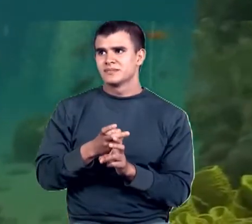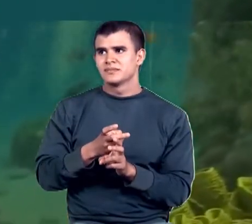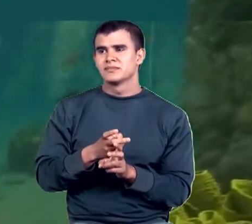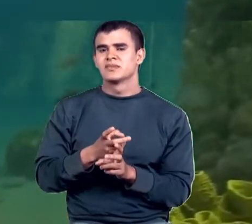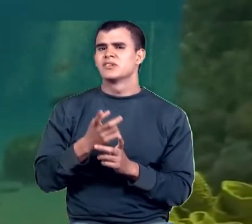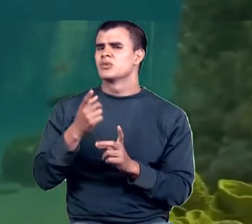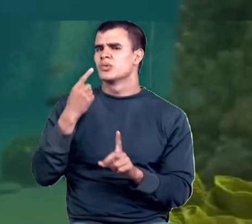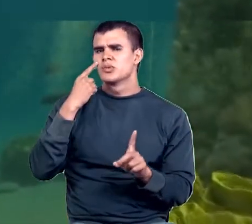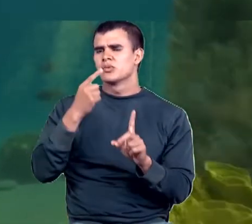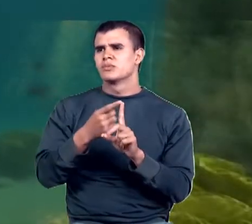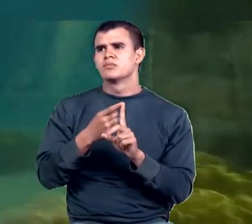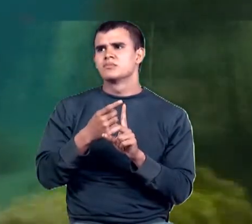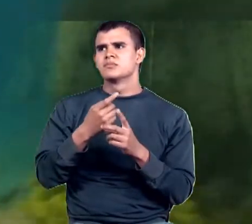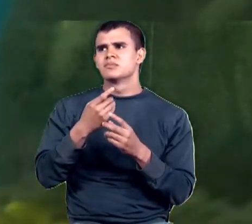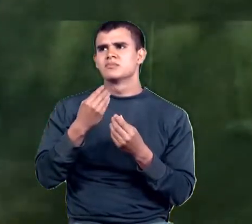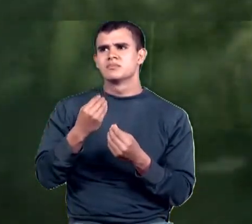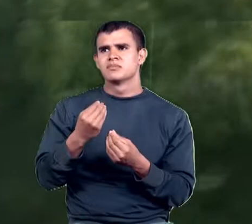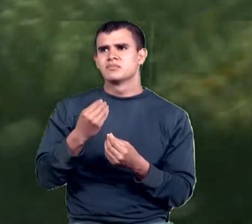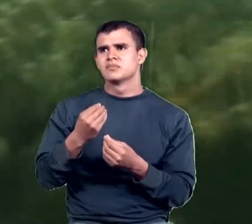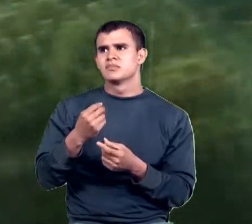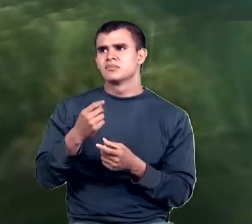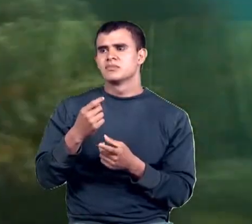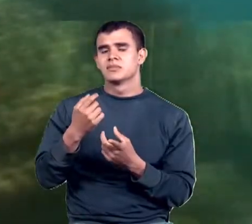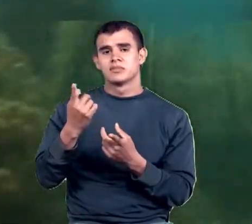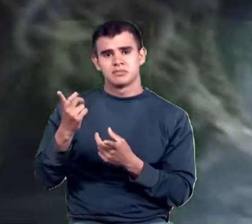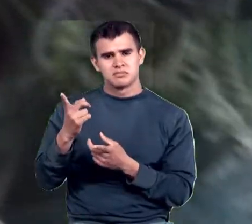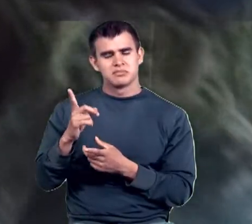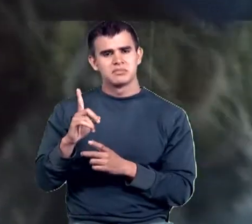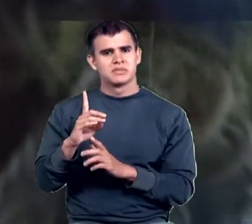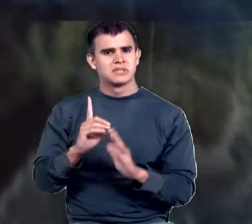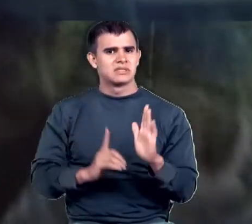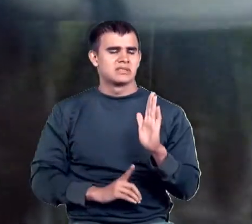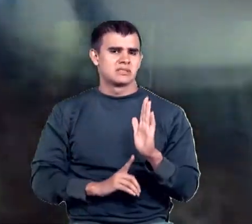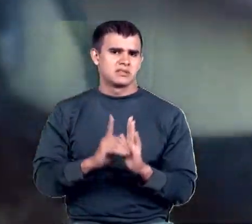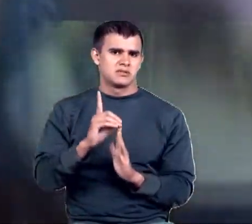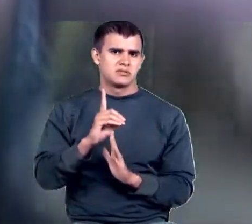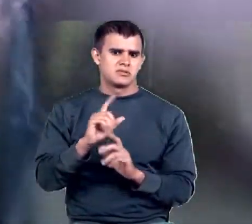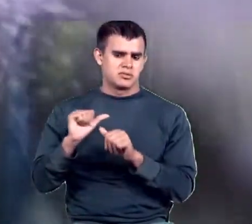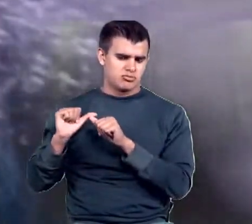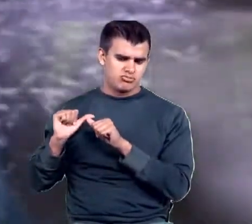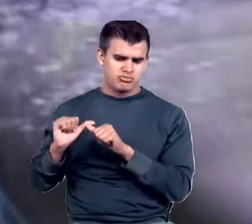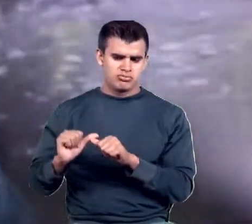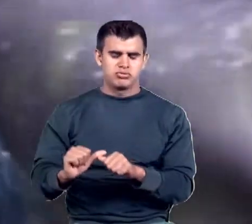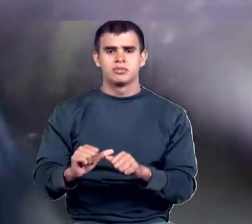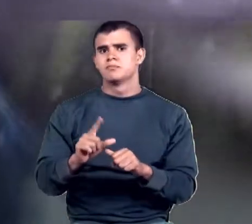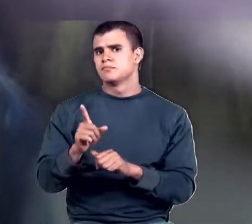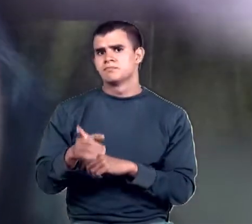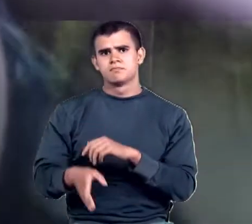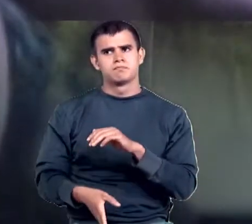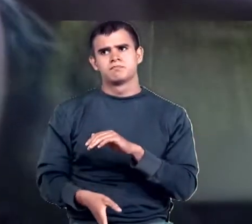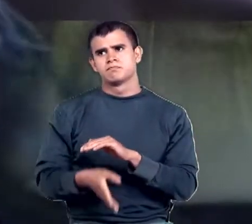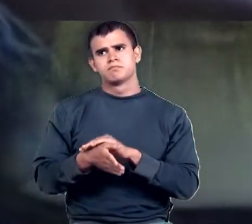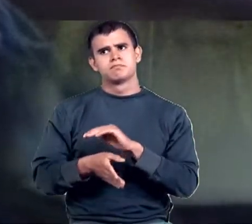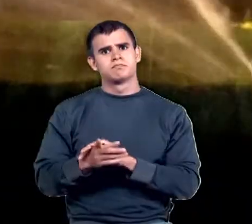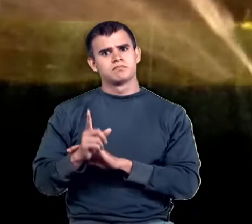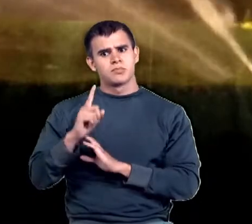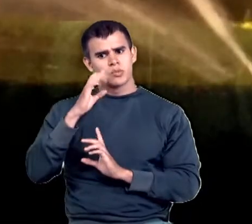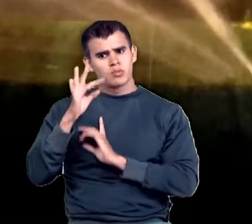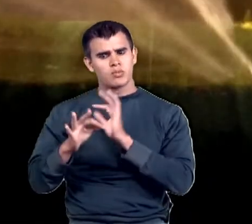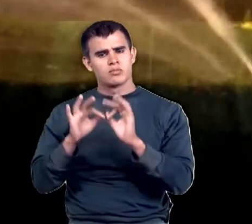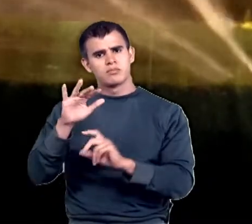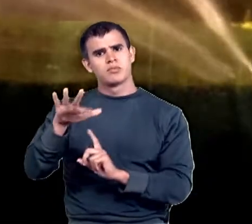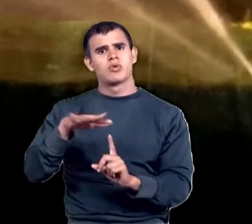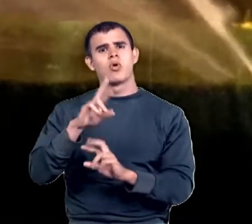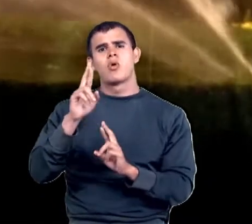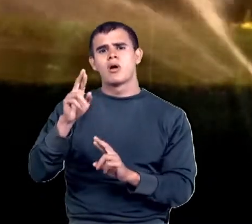o de su cadena alimenticia. Lo que se busca hoy en día es precisamente aplicar el desarrollo sostenible mantener lo que tenemos hoy en día de medio